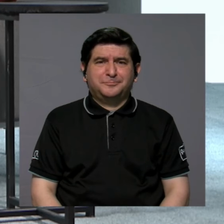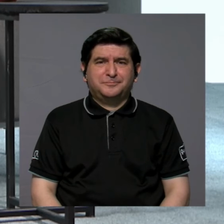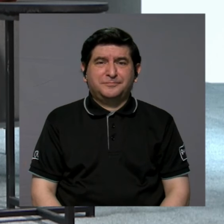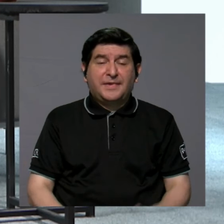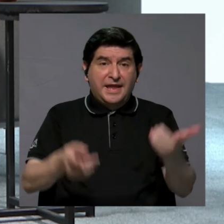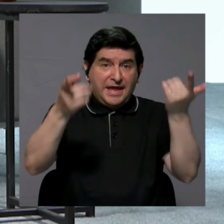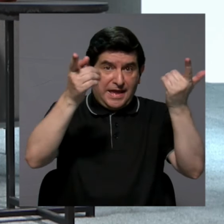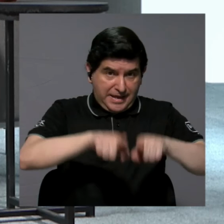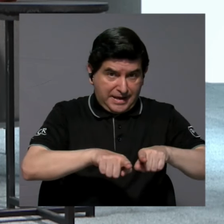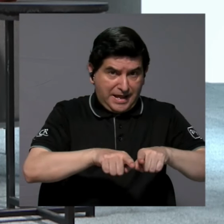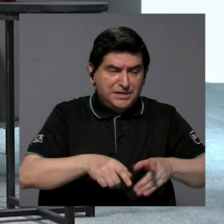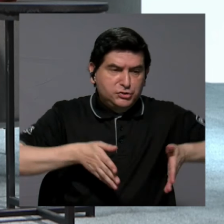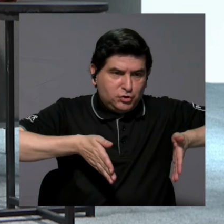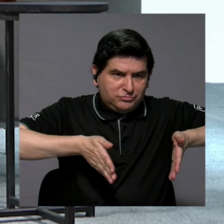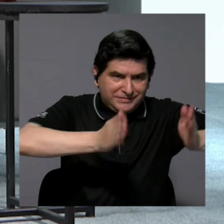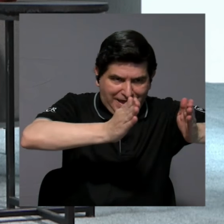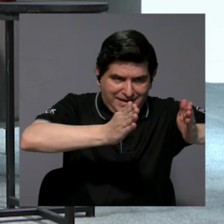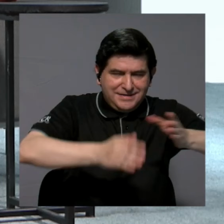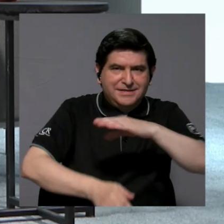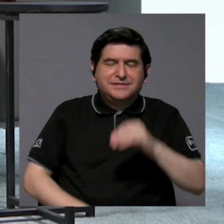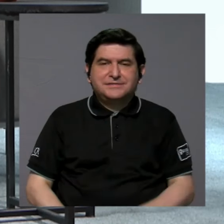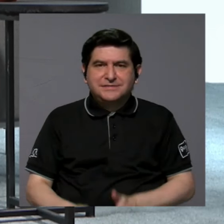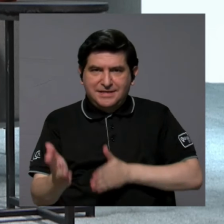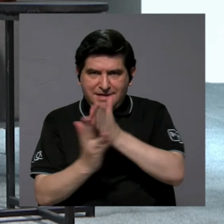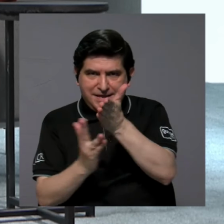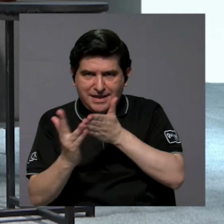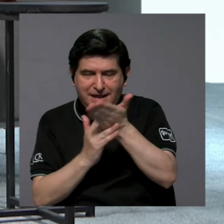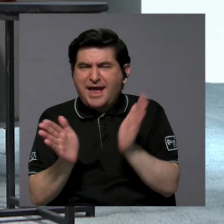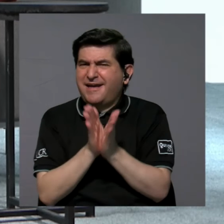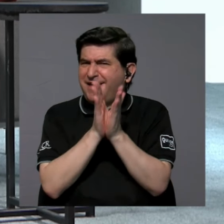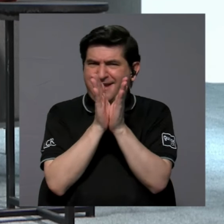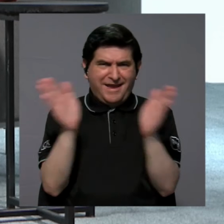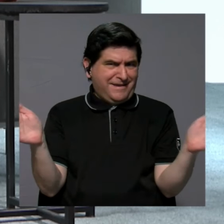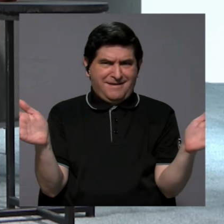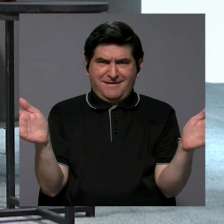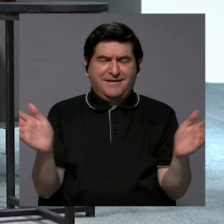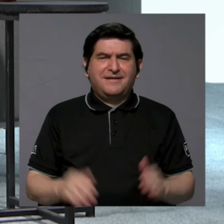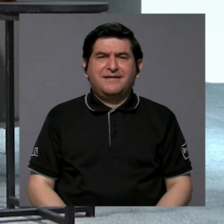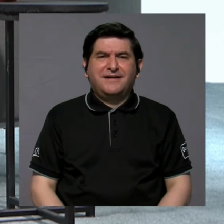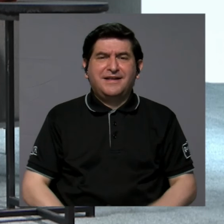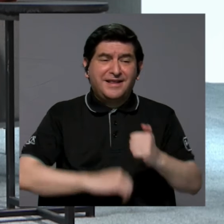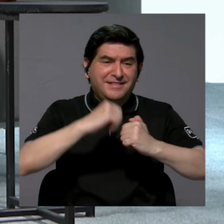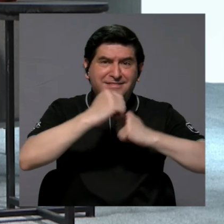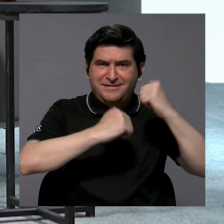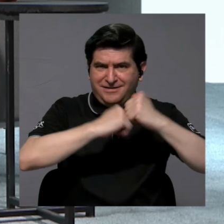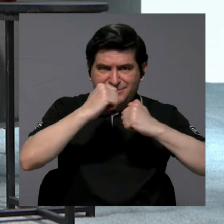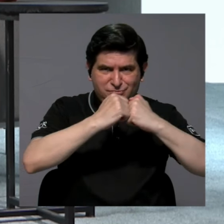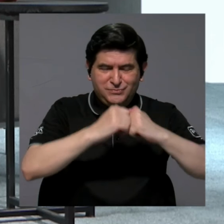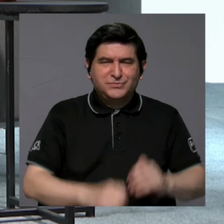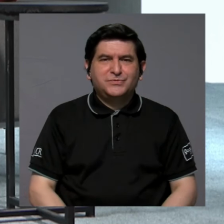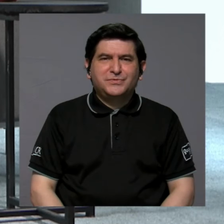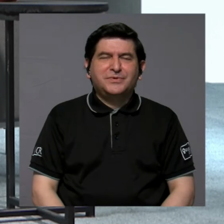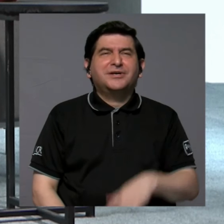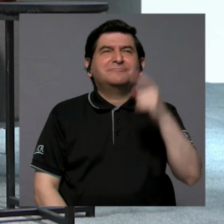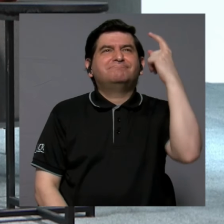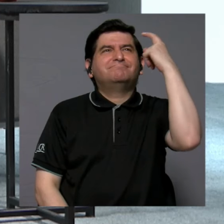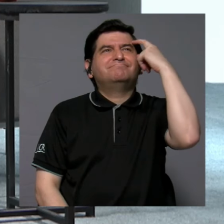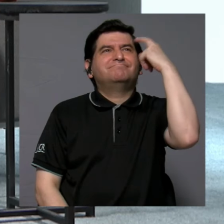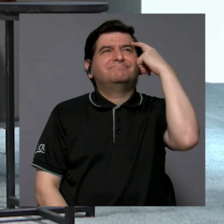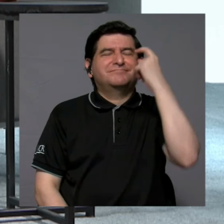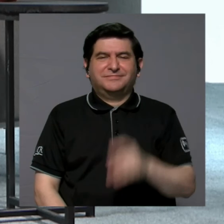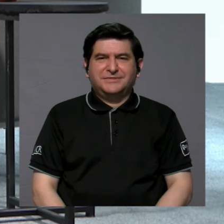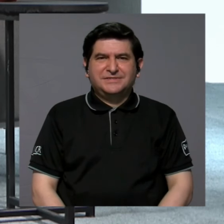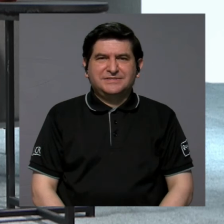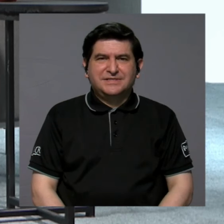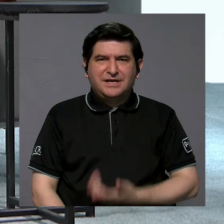sujeto. En el caso de las calles y de la accesibilidad en general de las infraestructuras, tiene que pensarse